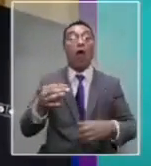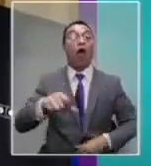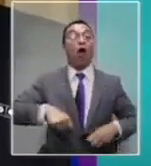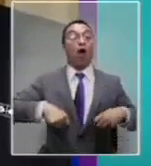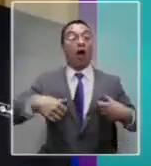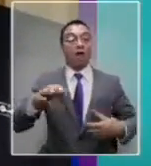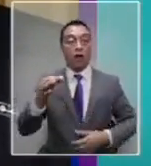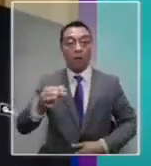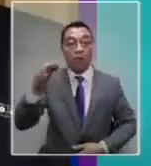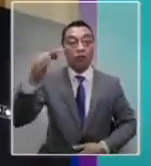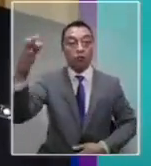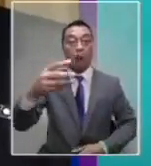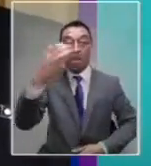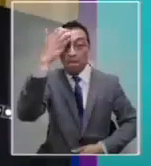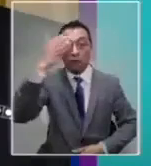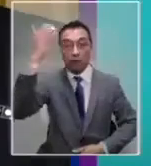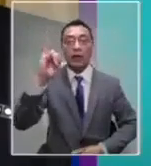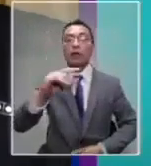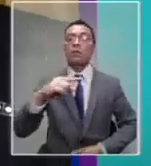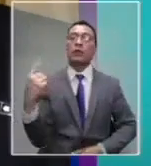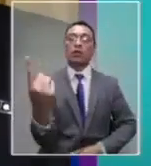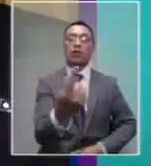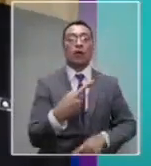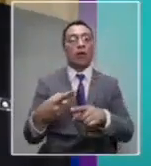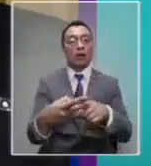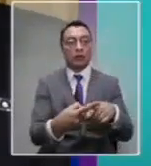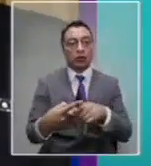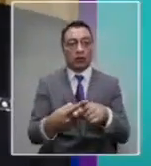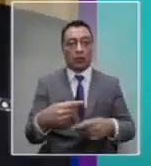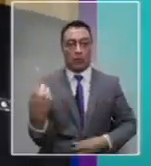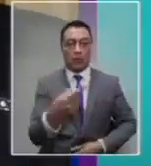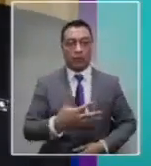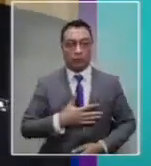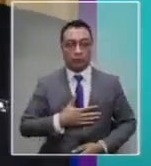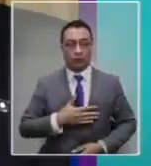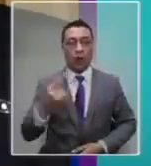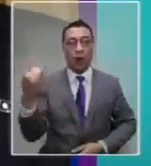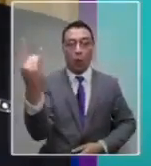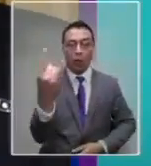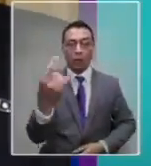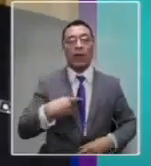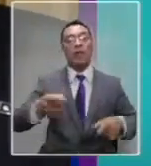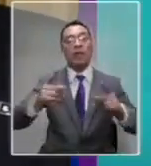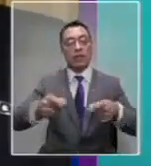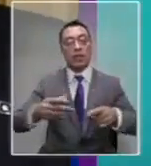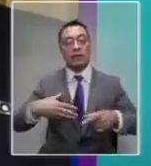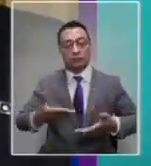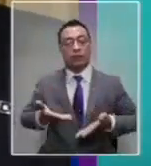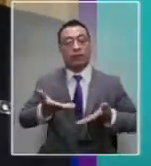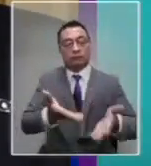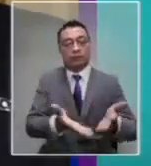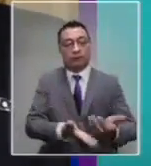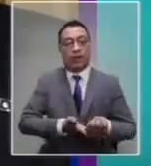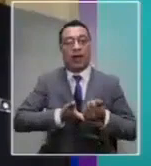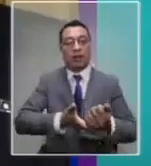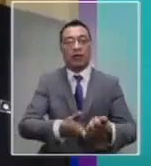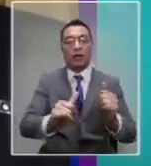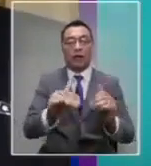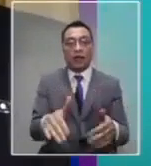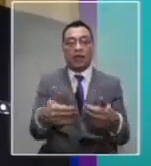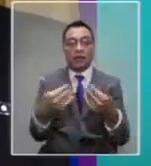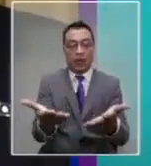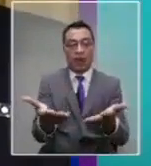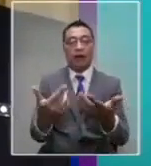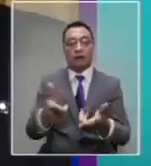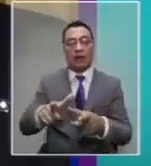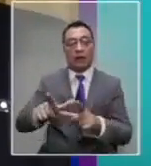en los futuros profesionales y en toda la sociedad en su conjunto. Por eso que nosotros como universidad queremos hacer este aporte y